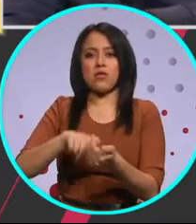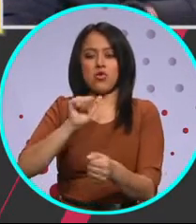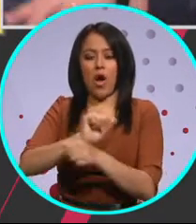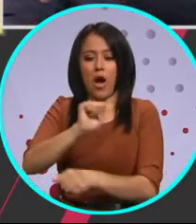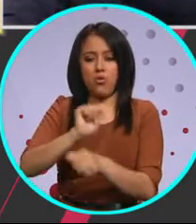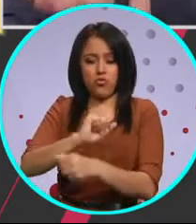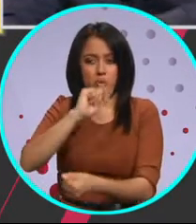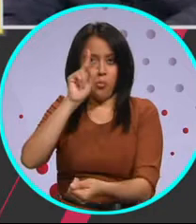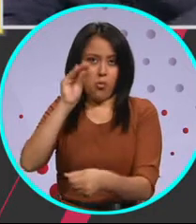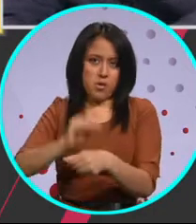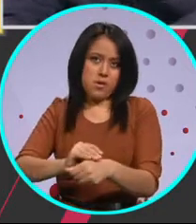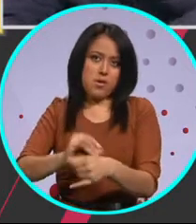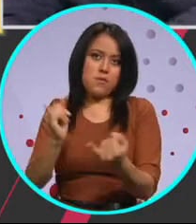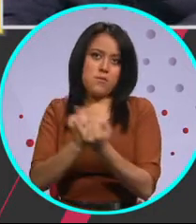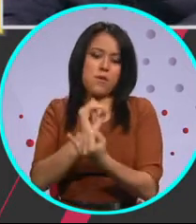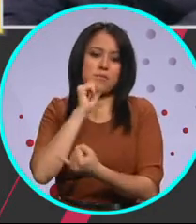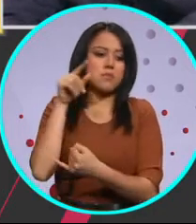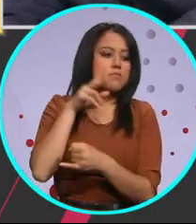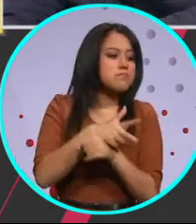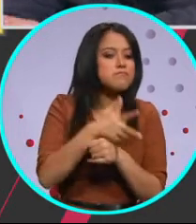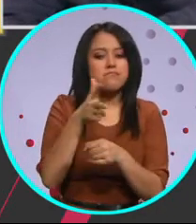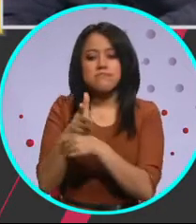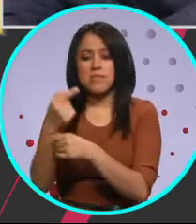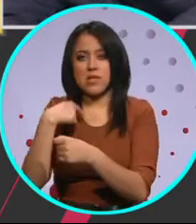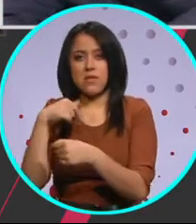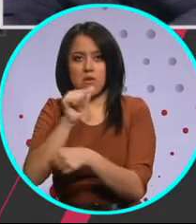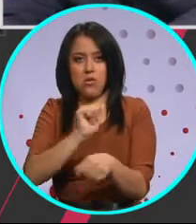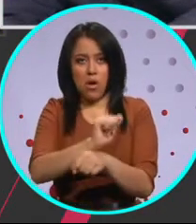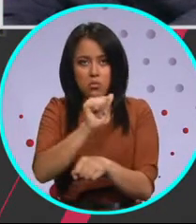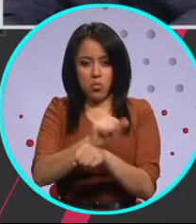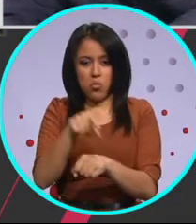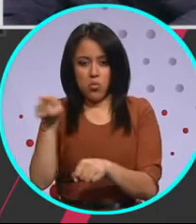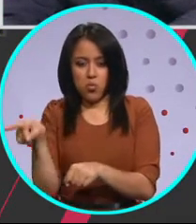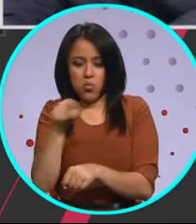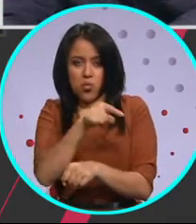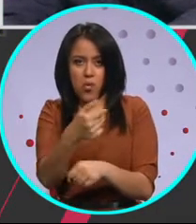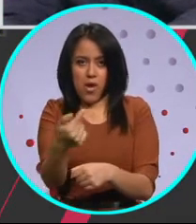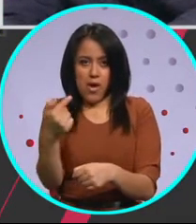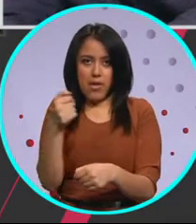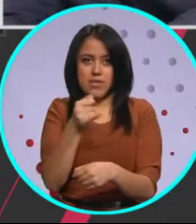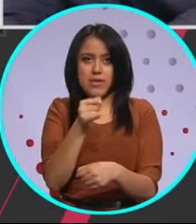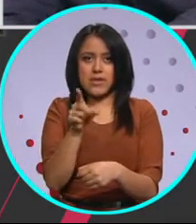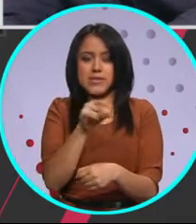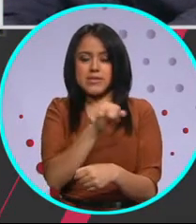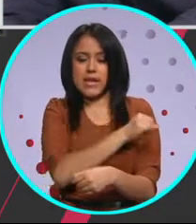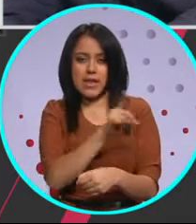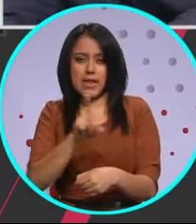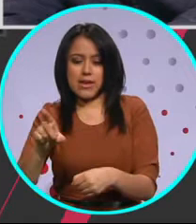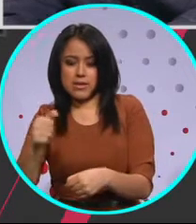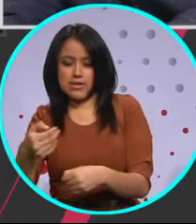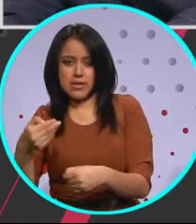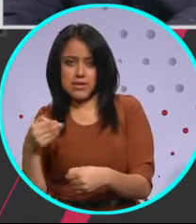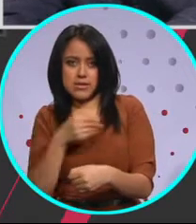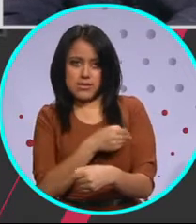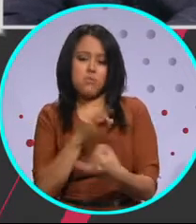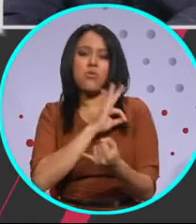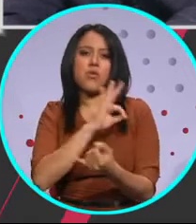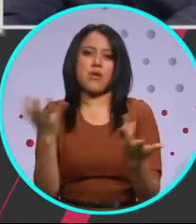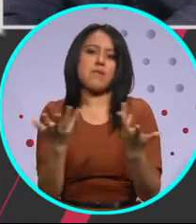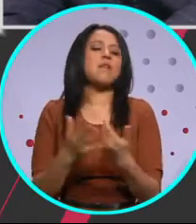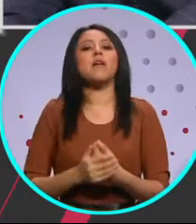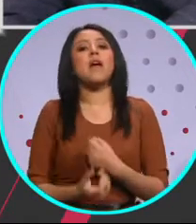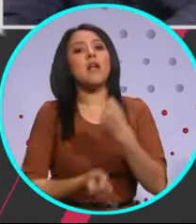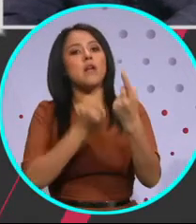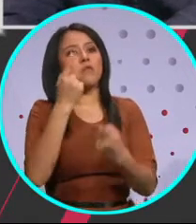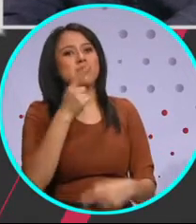y al exterior para los cuatro ángulos del frente y los laterales y la parte de atrás de los vehículos seamos honrados en ello mucho muchos